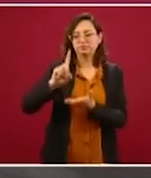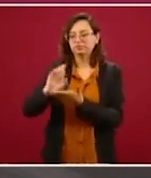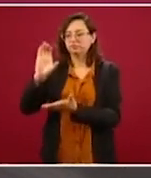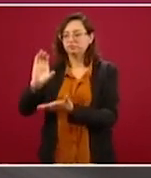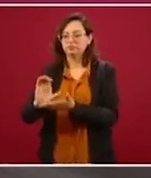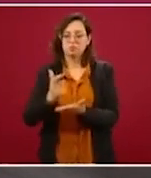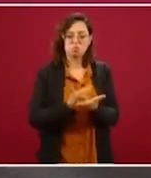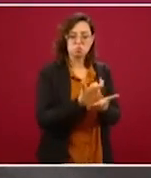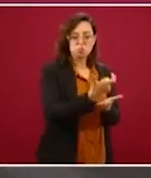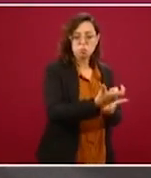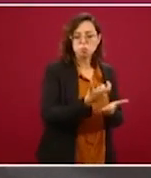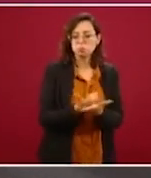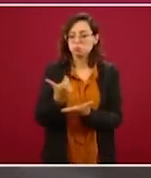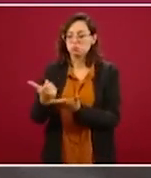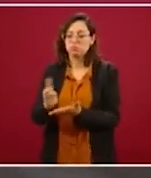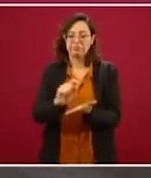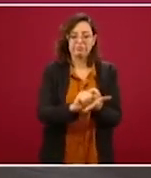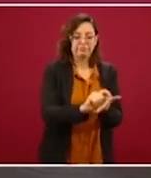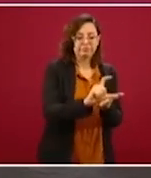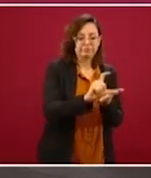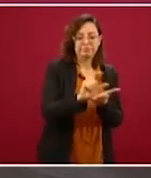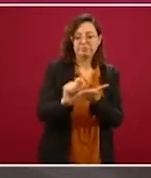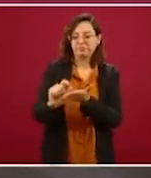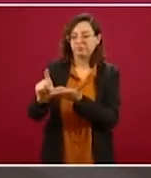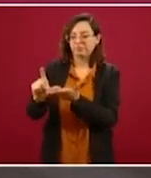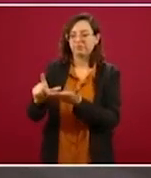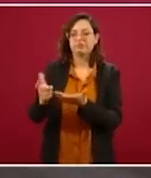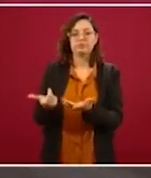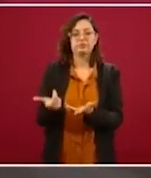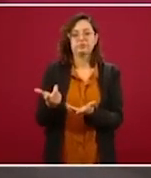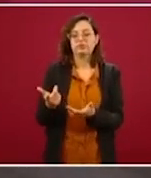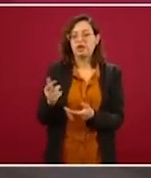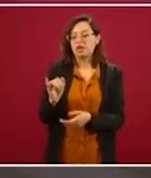discapacidad. Se ajustó.